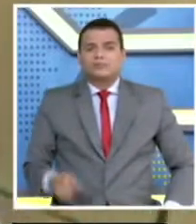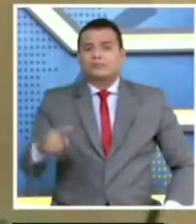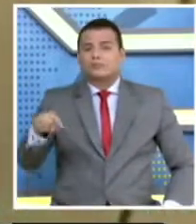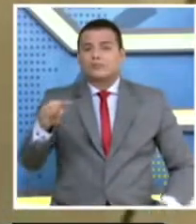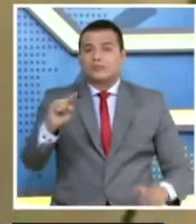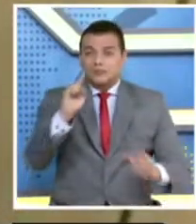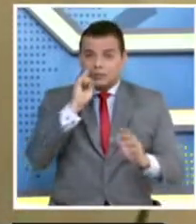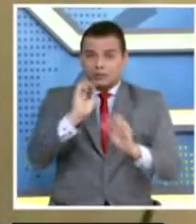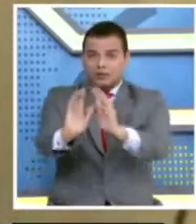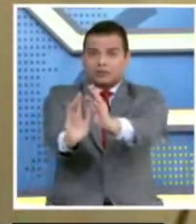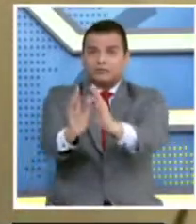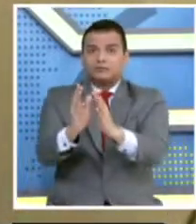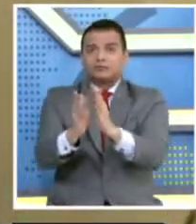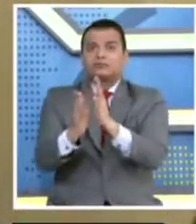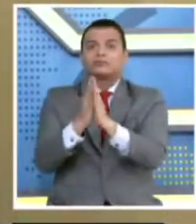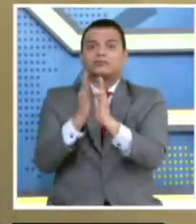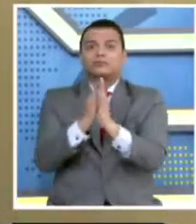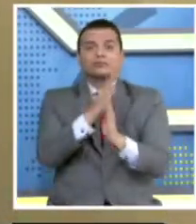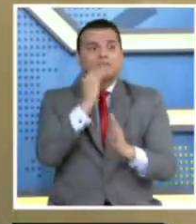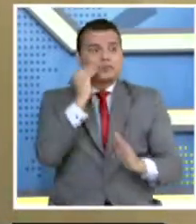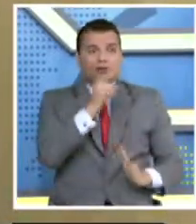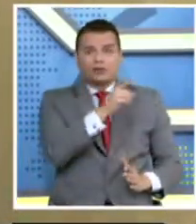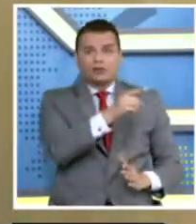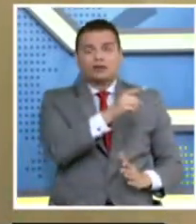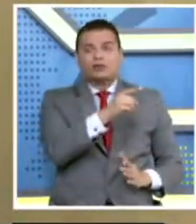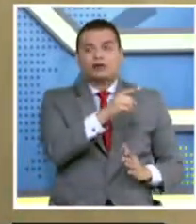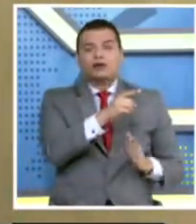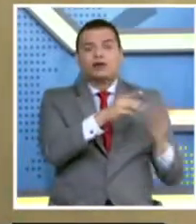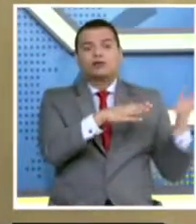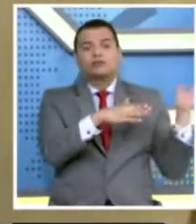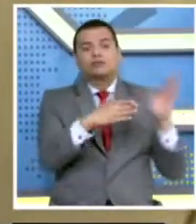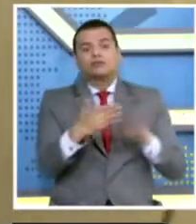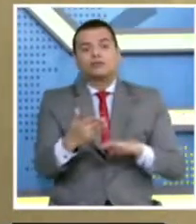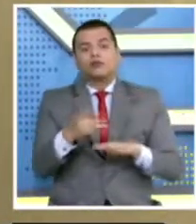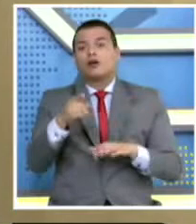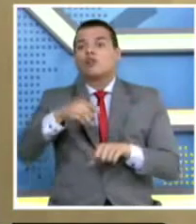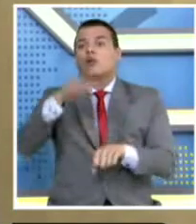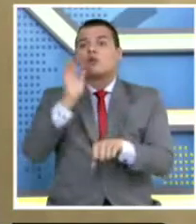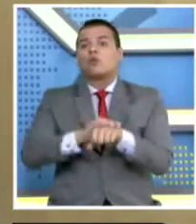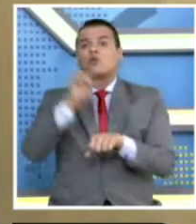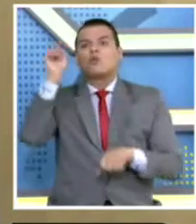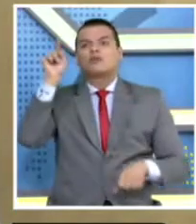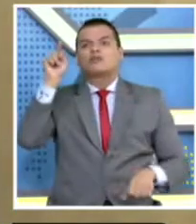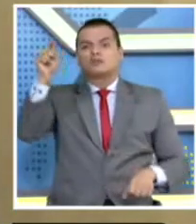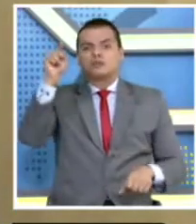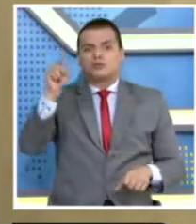morir una señora en pandemia en la unidad de cuidado intensivo.